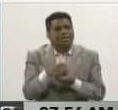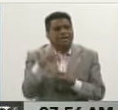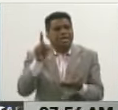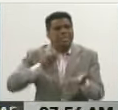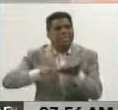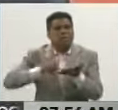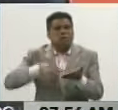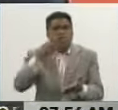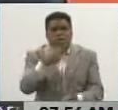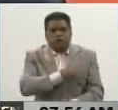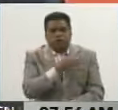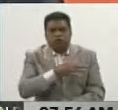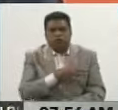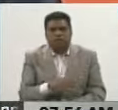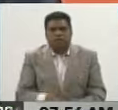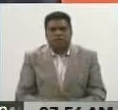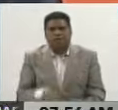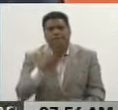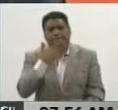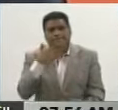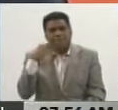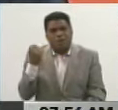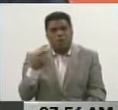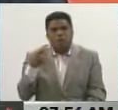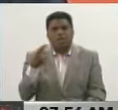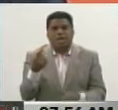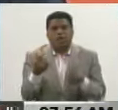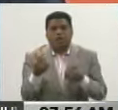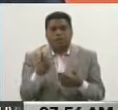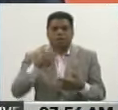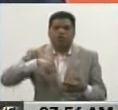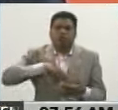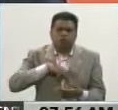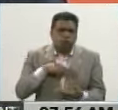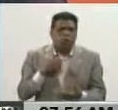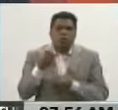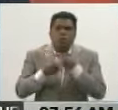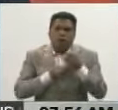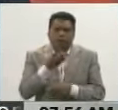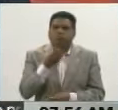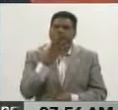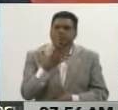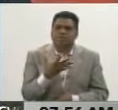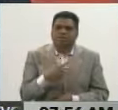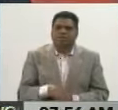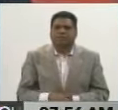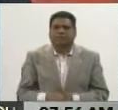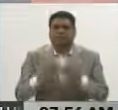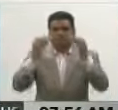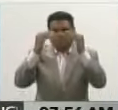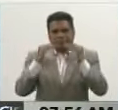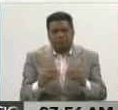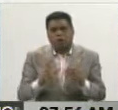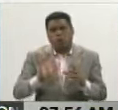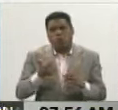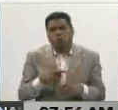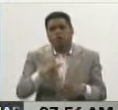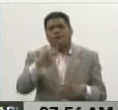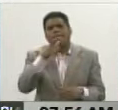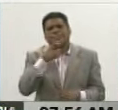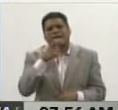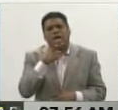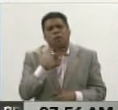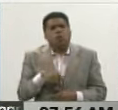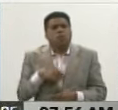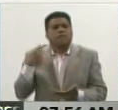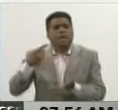eso, mientras mejore la economía, vamos a ir cumpliendo con estas situaciones. Un mensaje similar de Zule, que también pregunta por las prestaciones de los